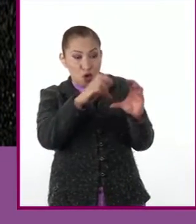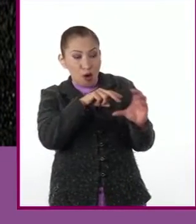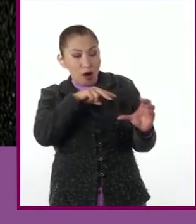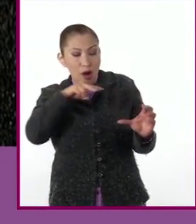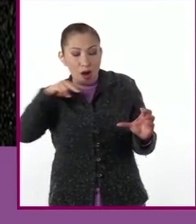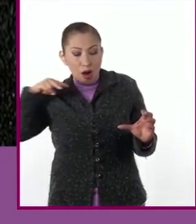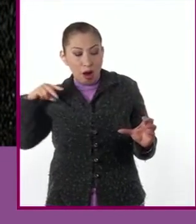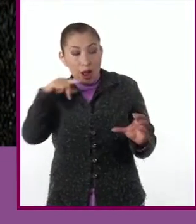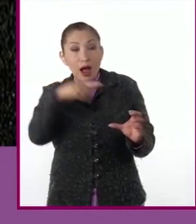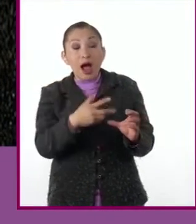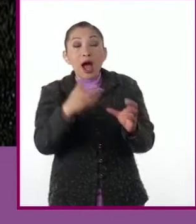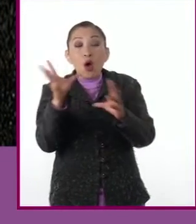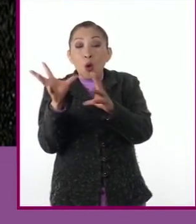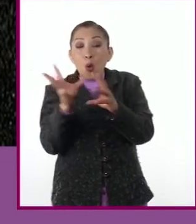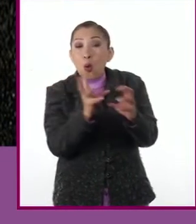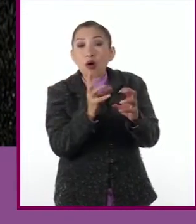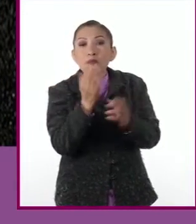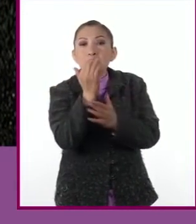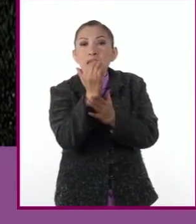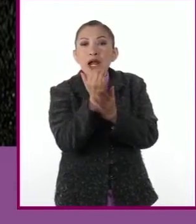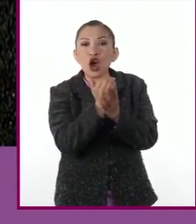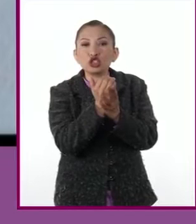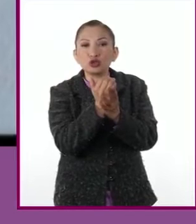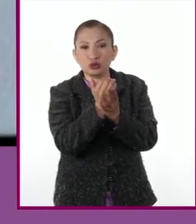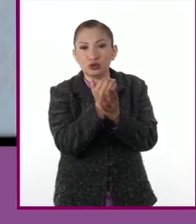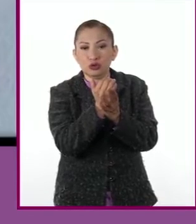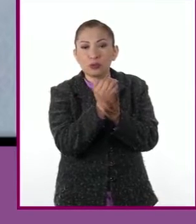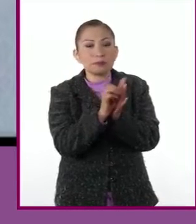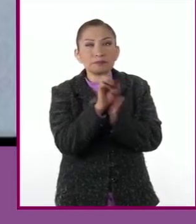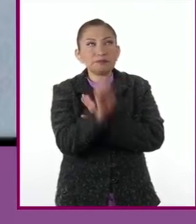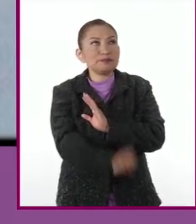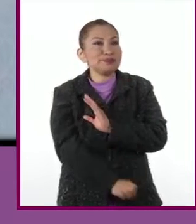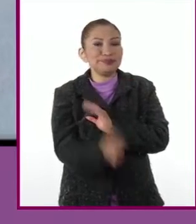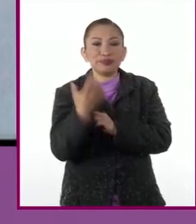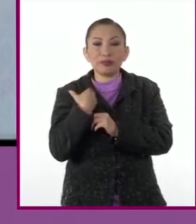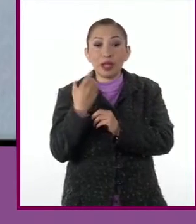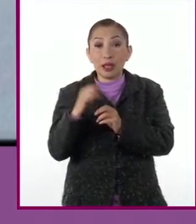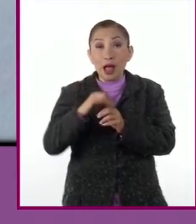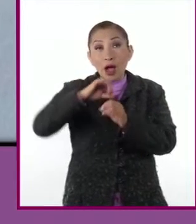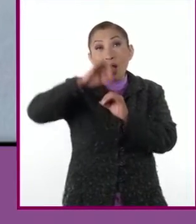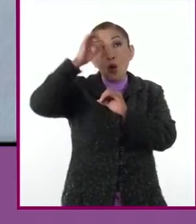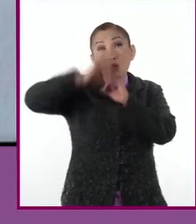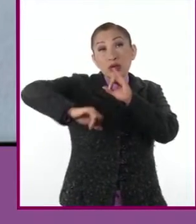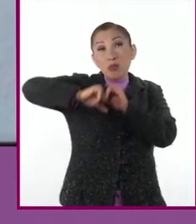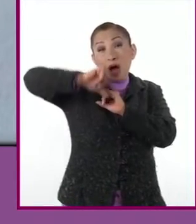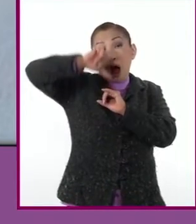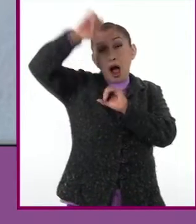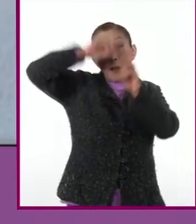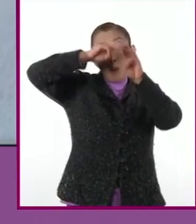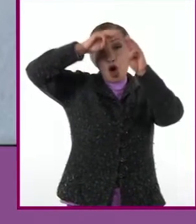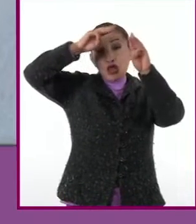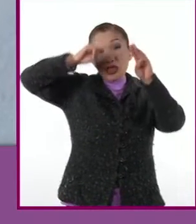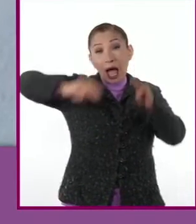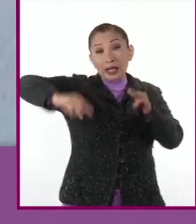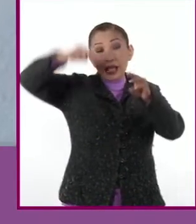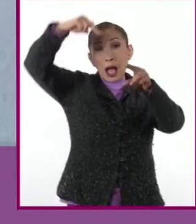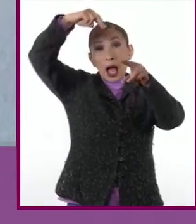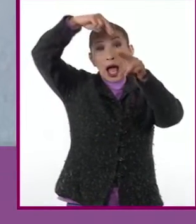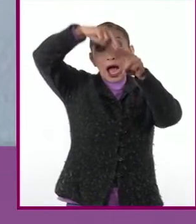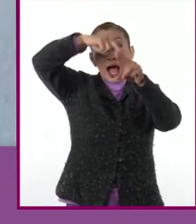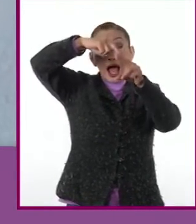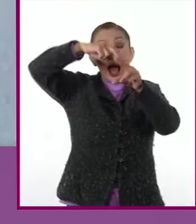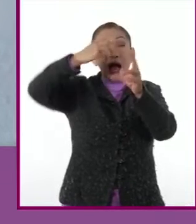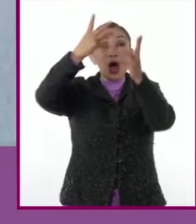la gravedad se va haciendo menor. Por ejemplo, en la cima de una montaña muy alta, la gravedad